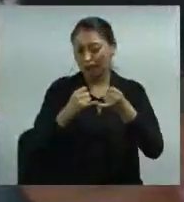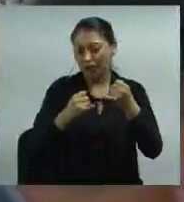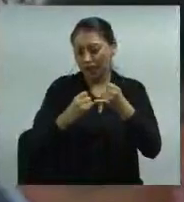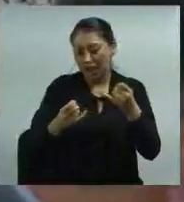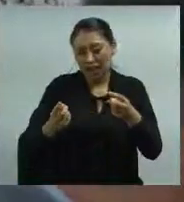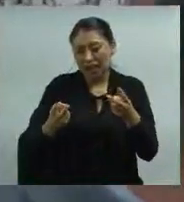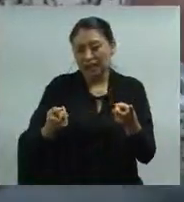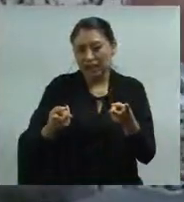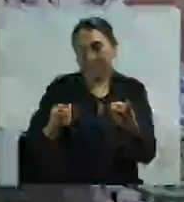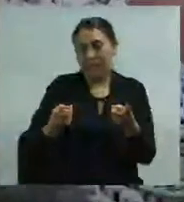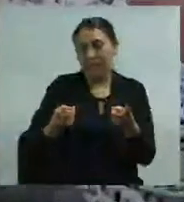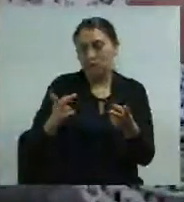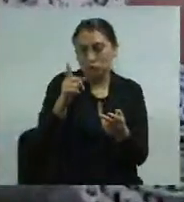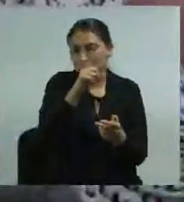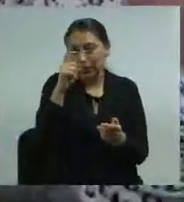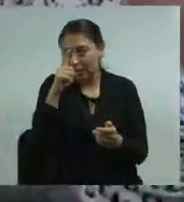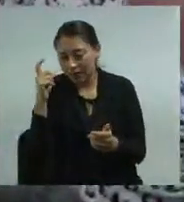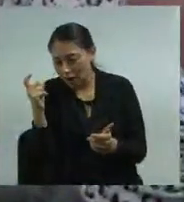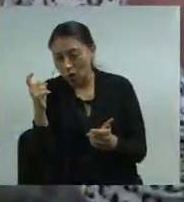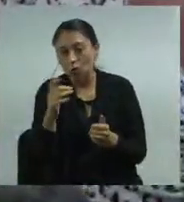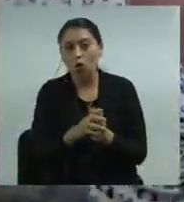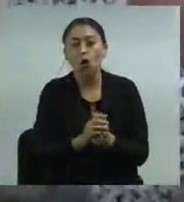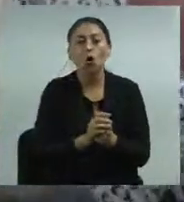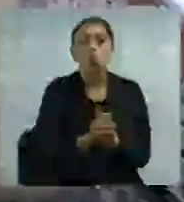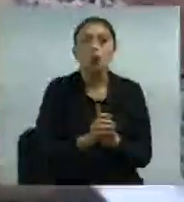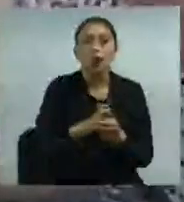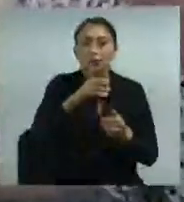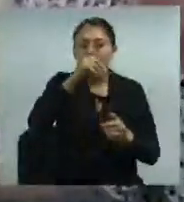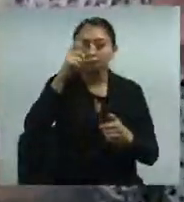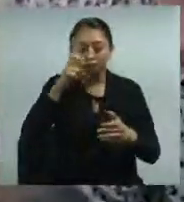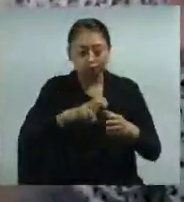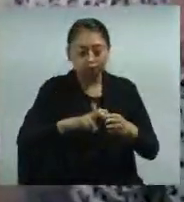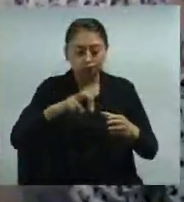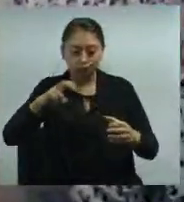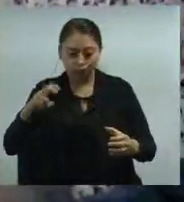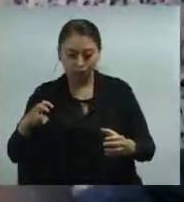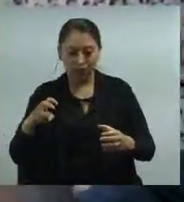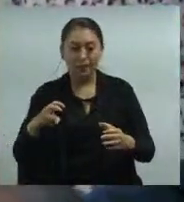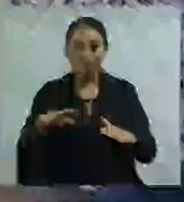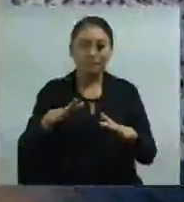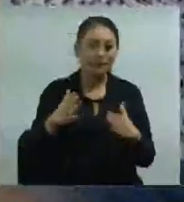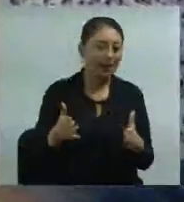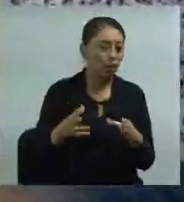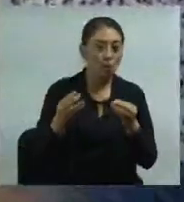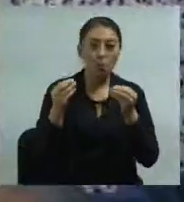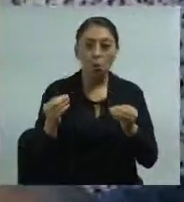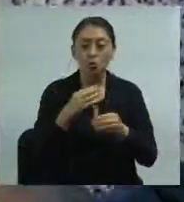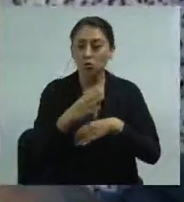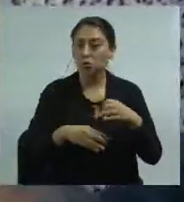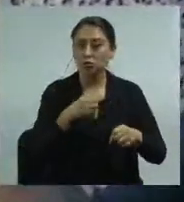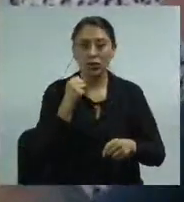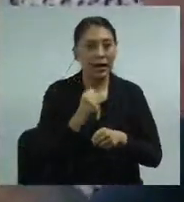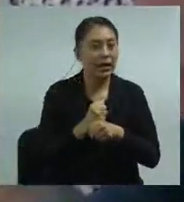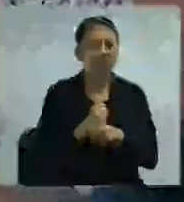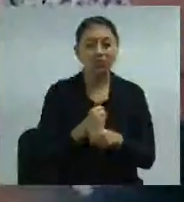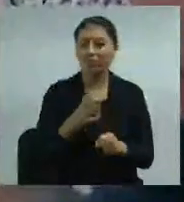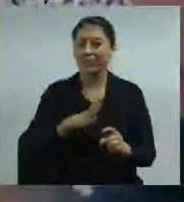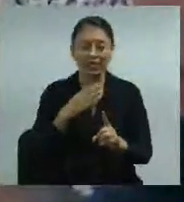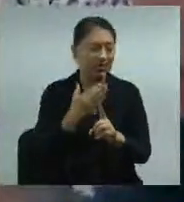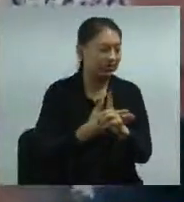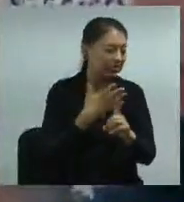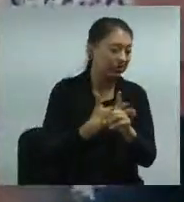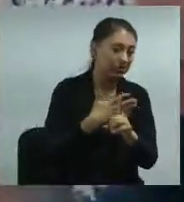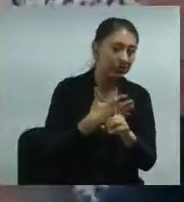vida profesional una jubilación. Lamentablemente, desde hace muchos años están teniendo